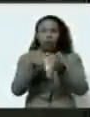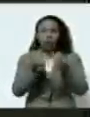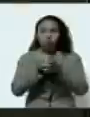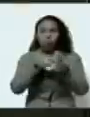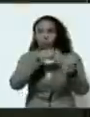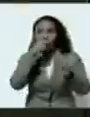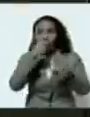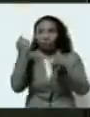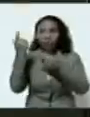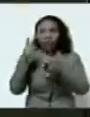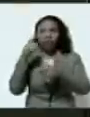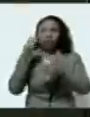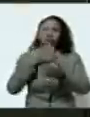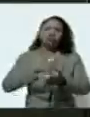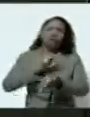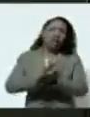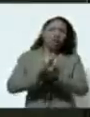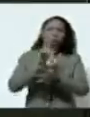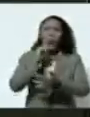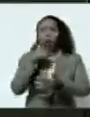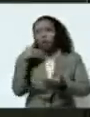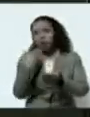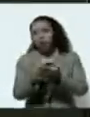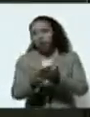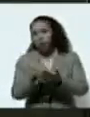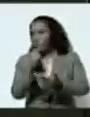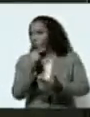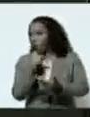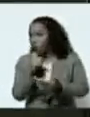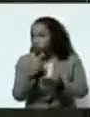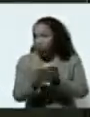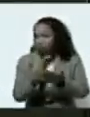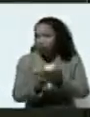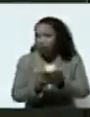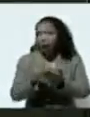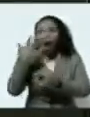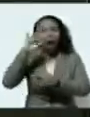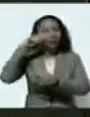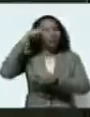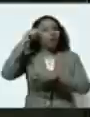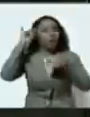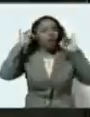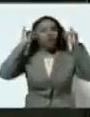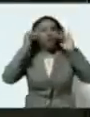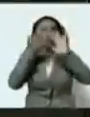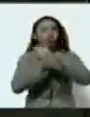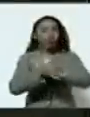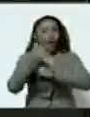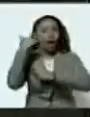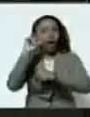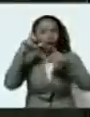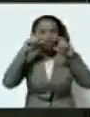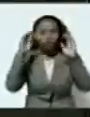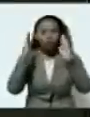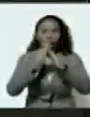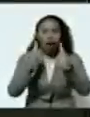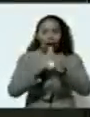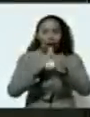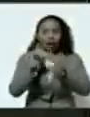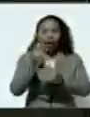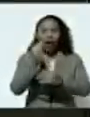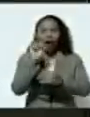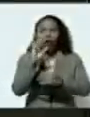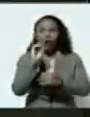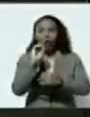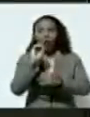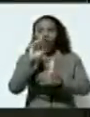dice, no, bueno, tranquilo, yo no hay prueba. No hay prueba. Tenemos videos de la fiesta, tenemos fotos de la casa de Garófalo,